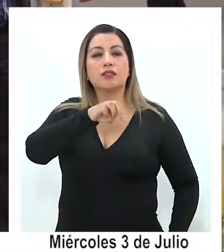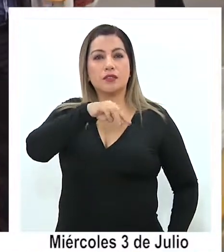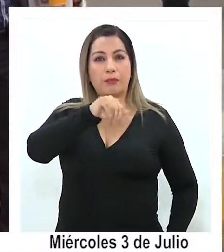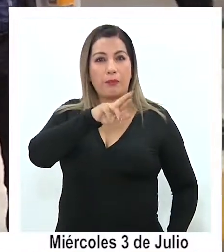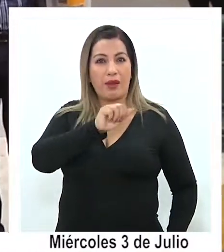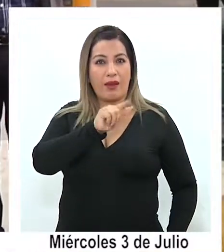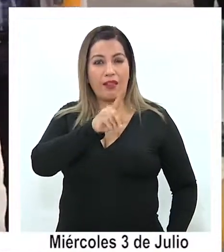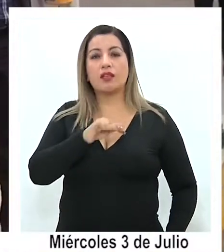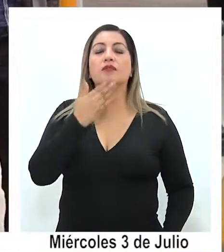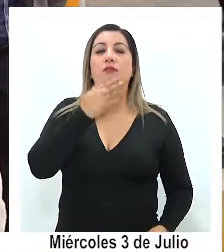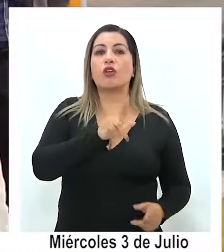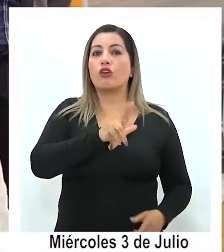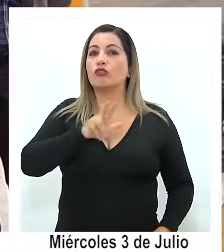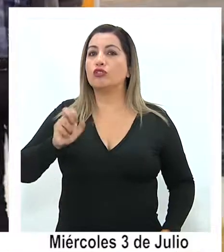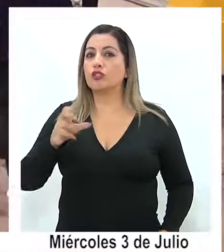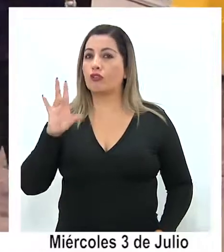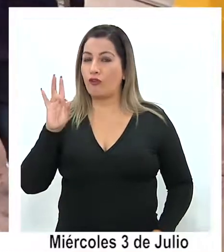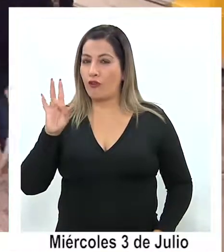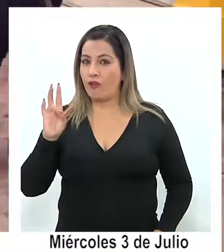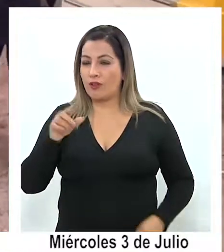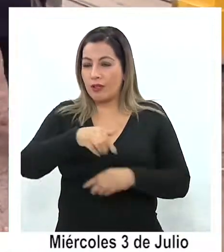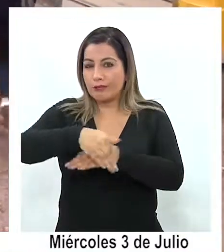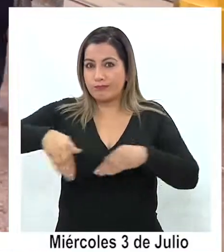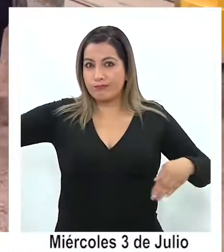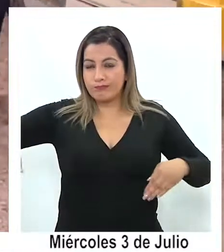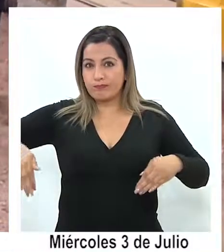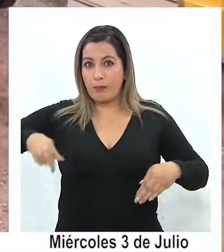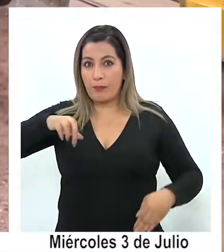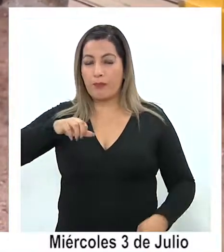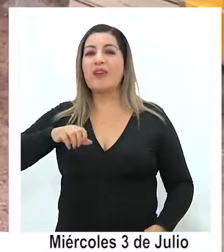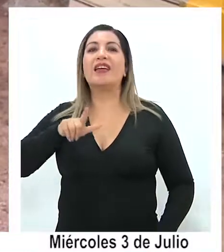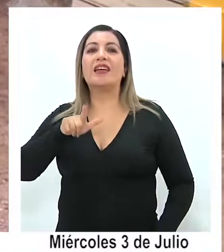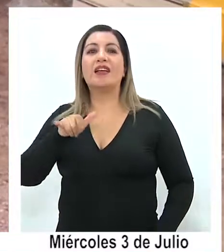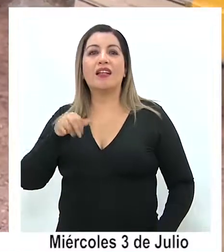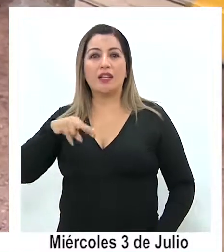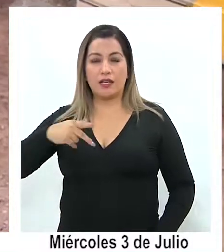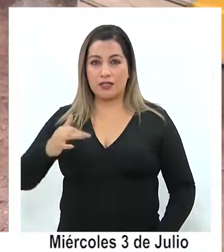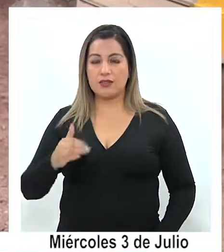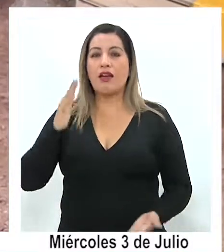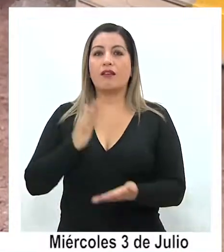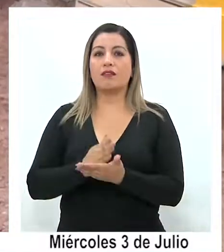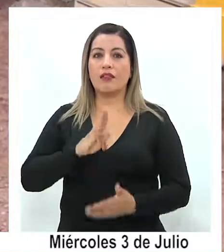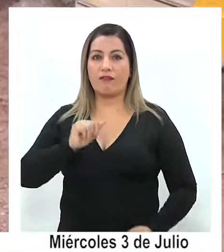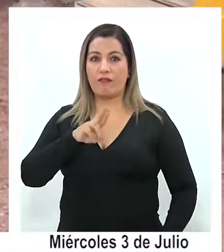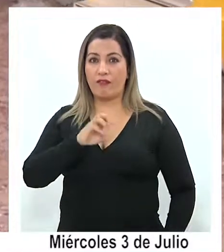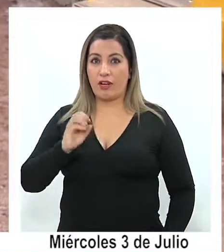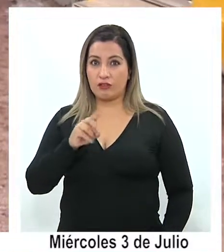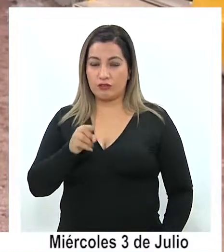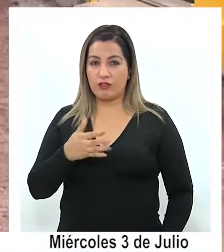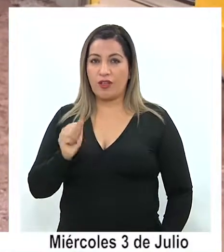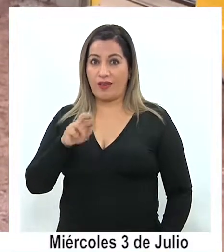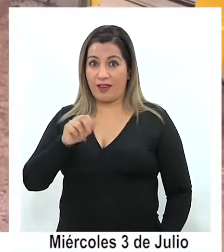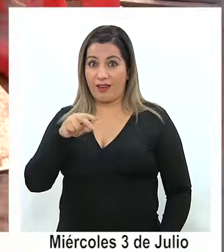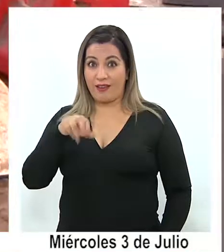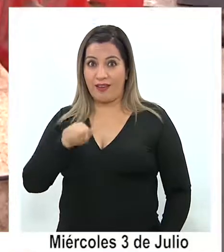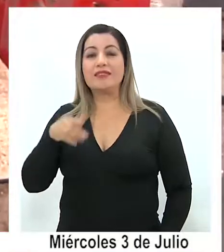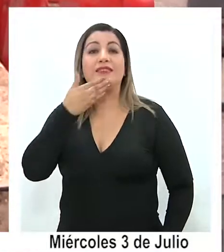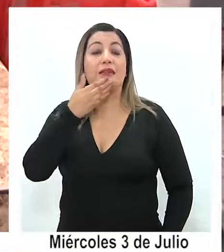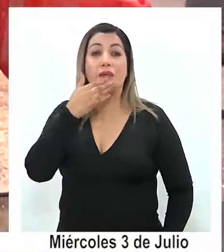sumados a los 890 metros lineales desde Patricio Lynch hasta Barros Arana por calle Tarapacá.